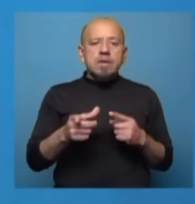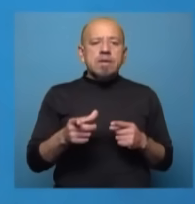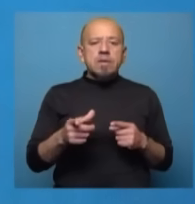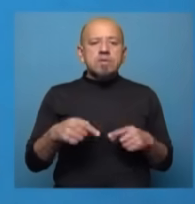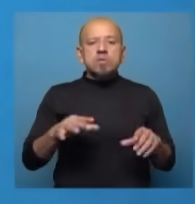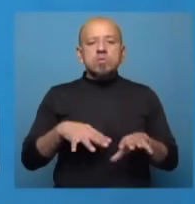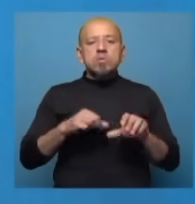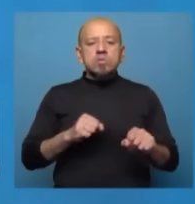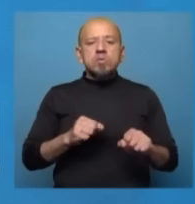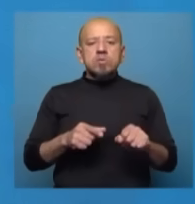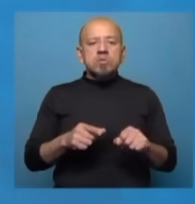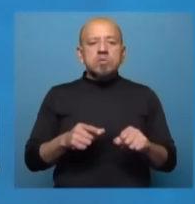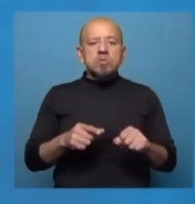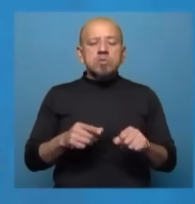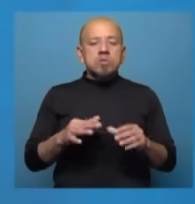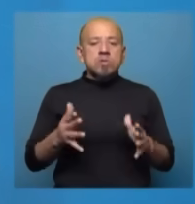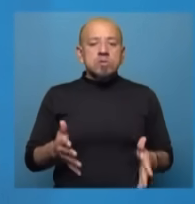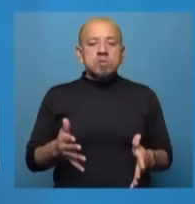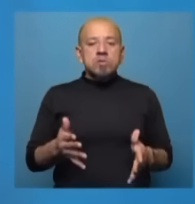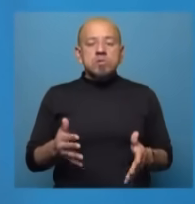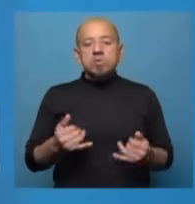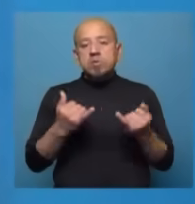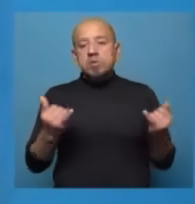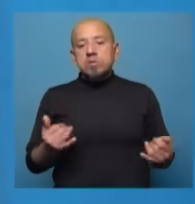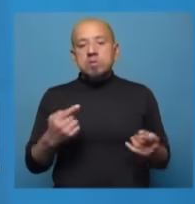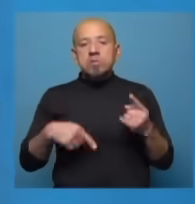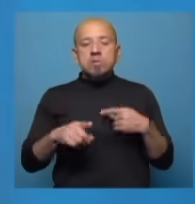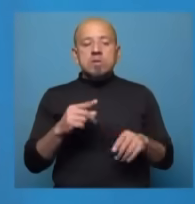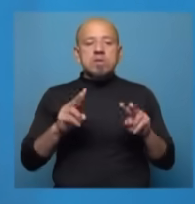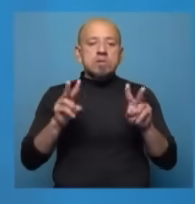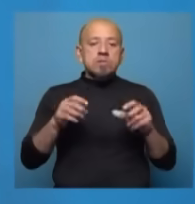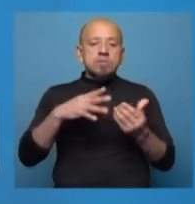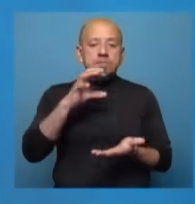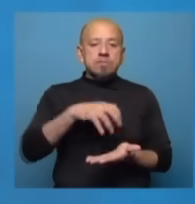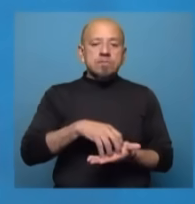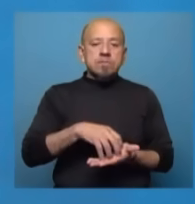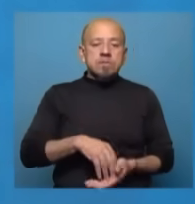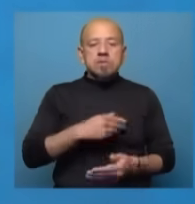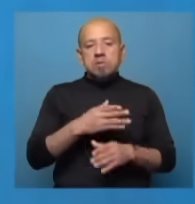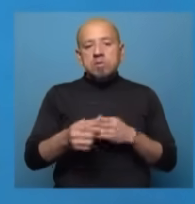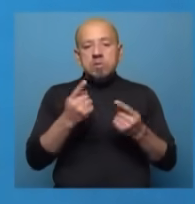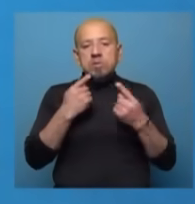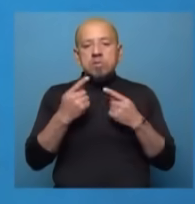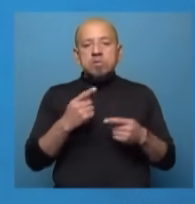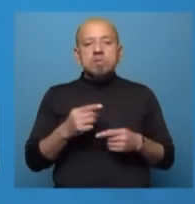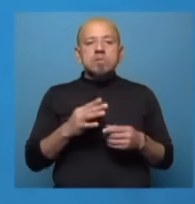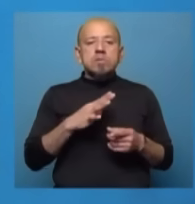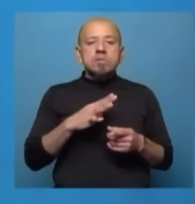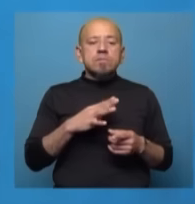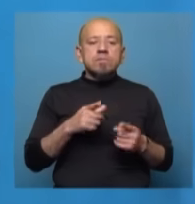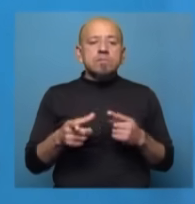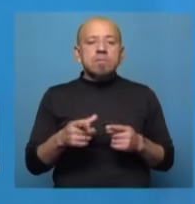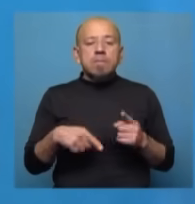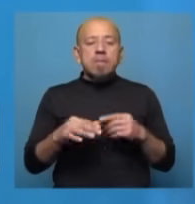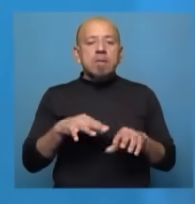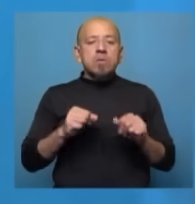compromiso con ustedes en un día muy removedor para el consultorio que luego Si quieres lo hablamos bueno dado que había asumido